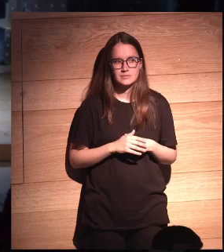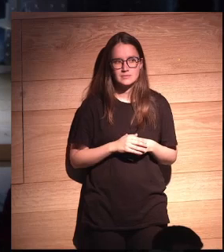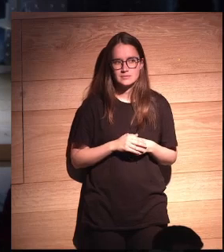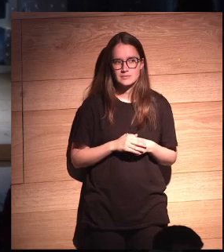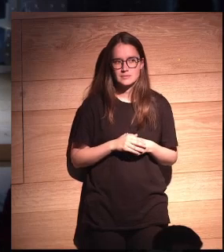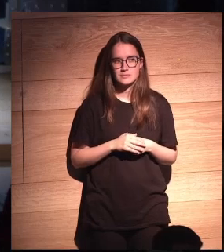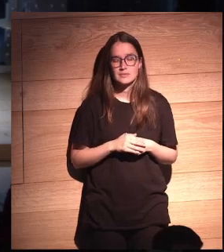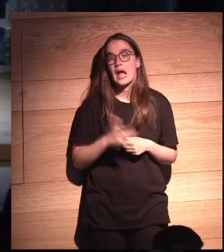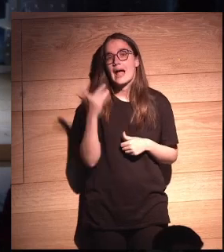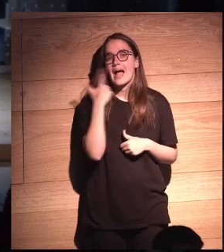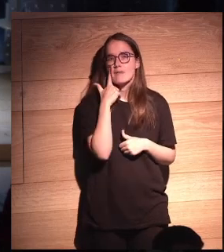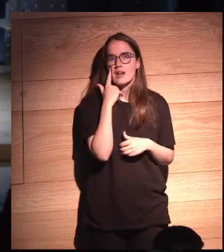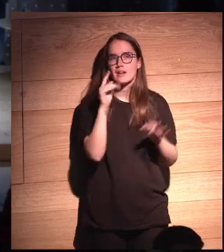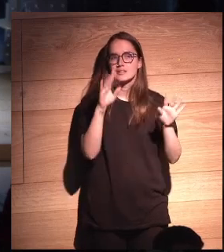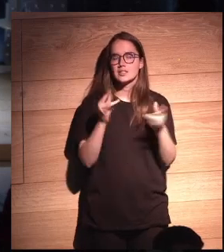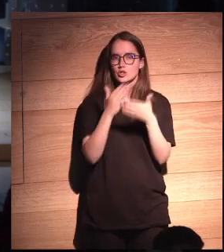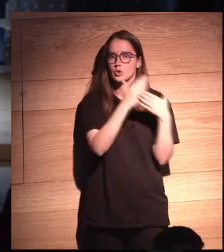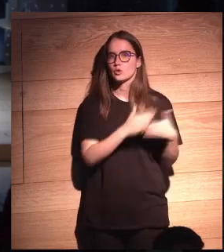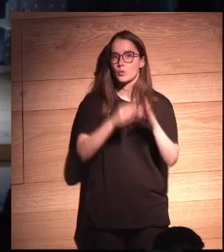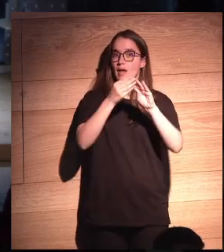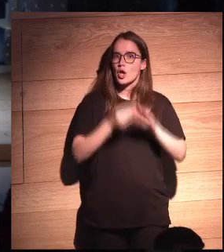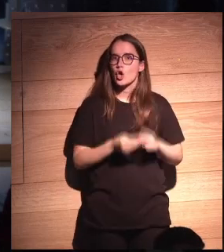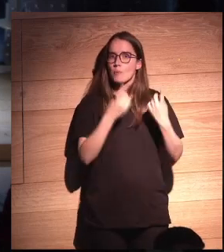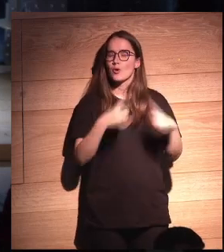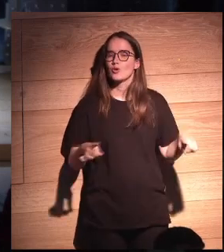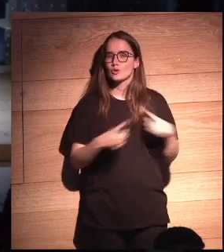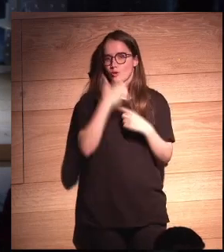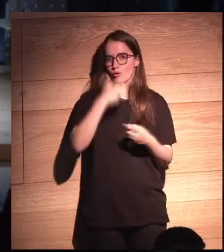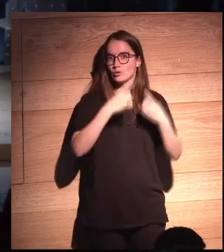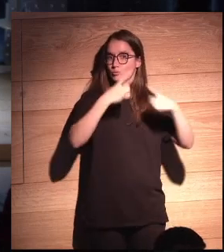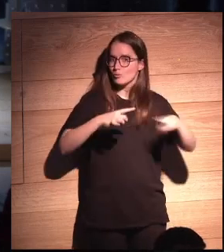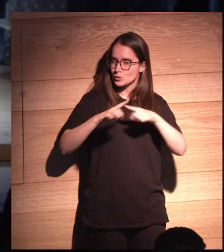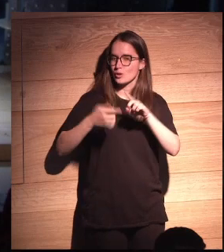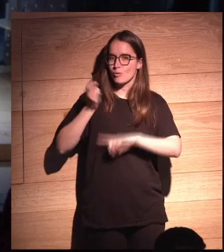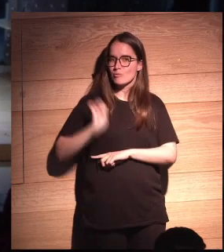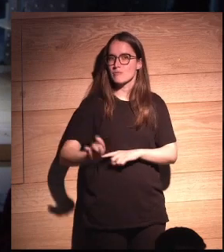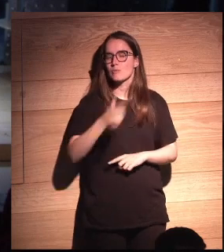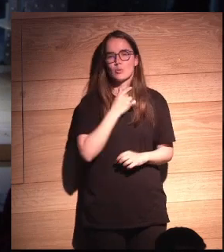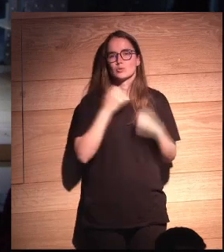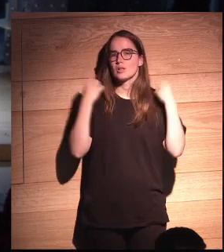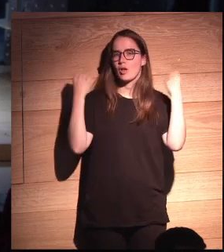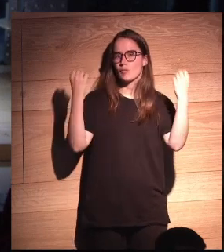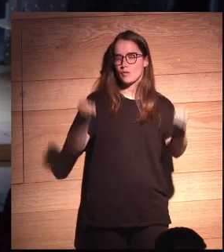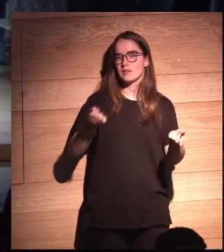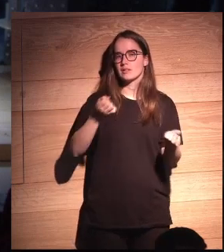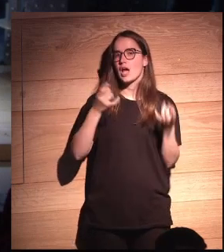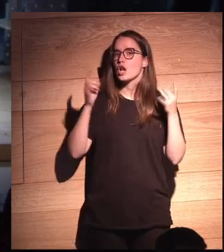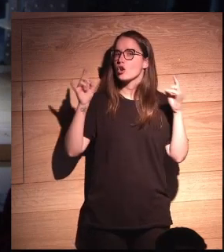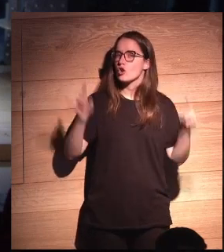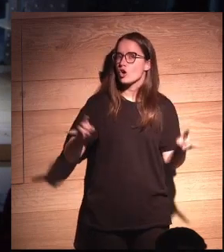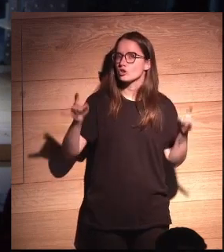Pues, a ver, sí, yo estudié composición, soy compositor y músico, me gusta muchísimo, como ya dice, el rock and